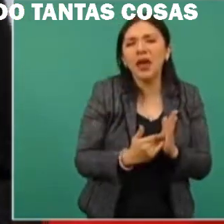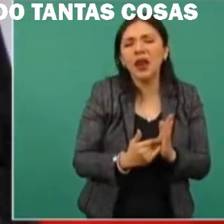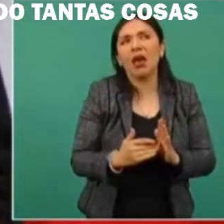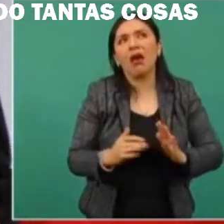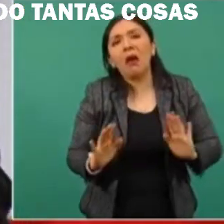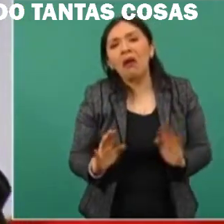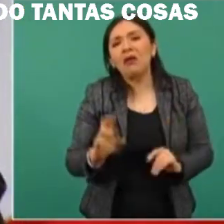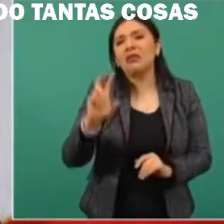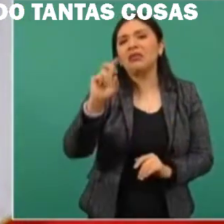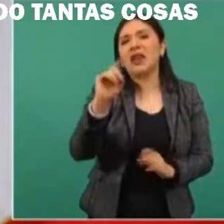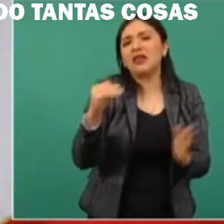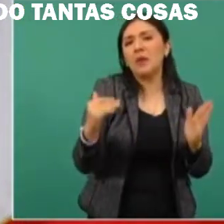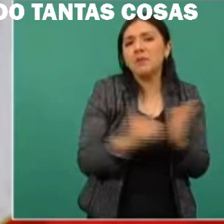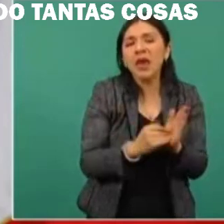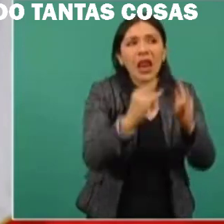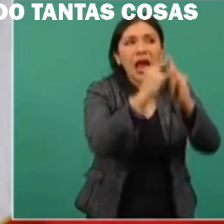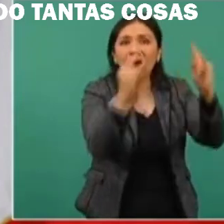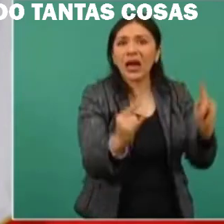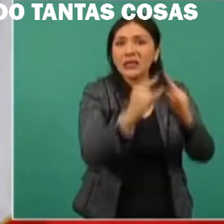10,000, 20,000, 30,000,